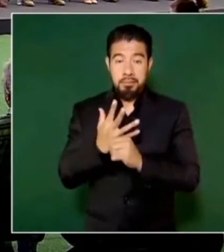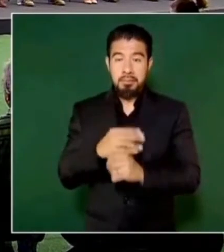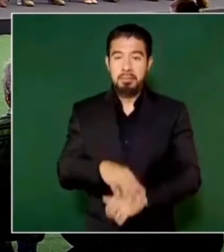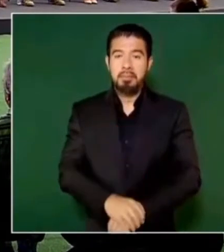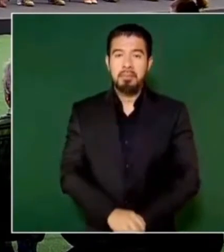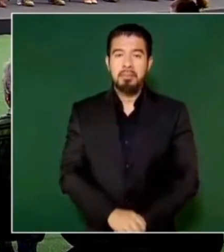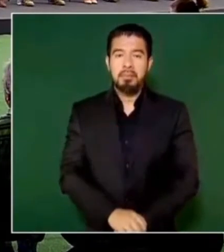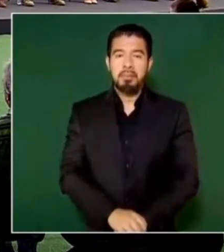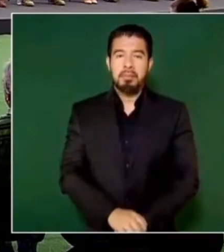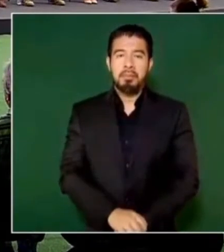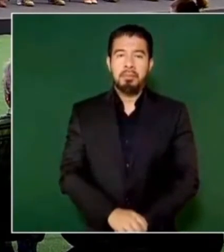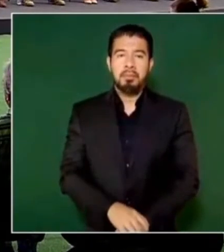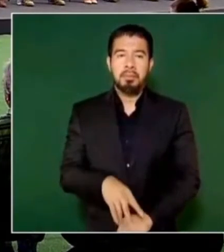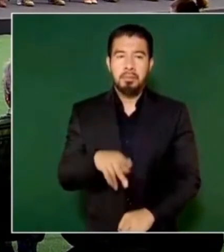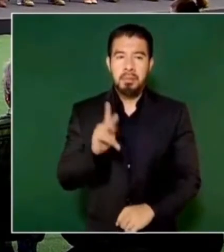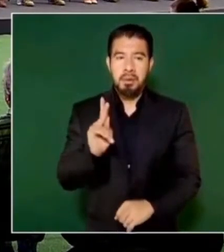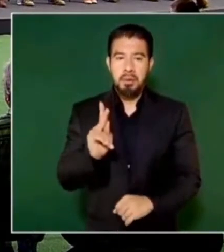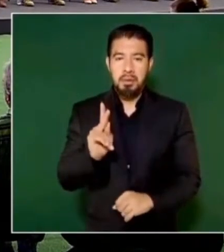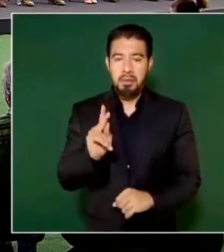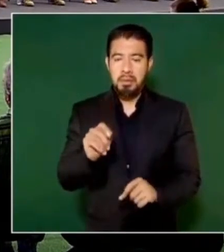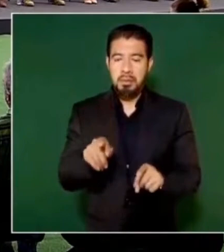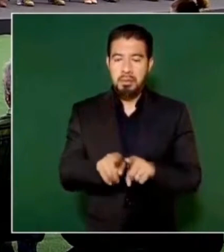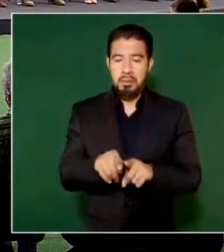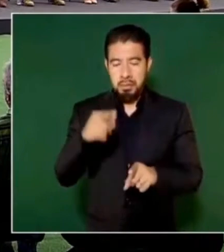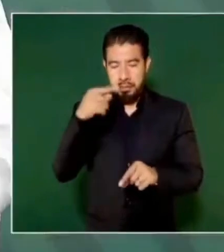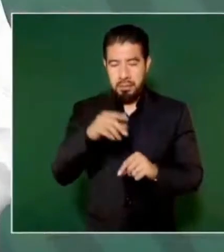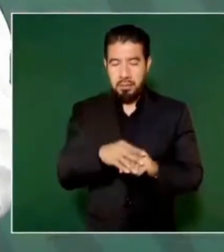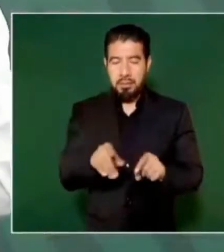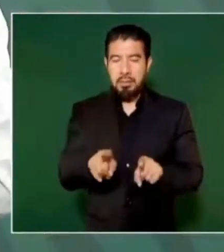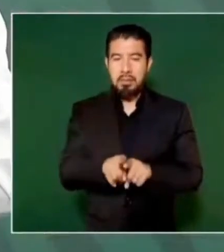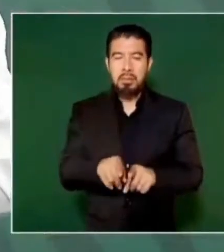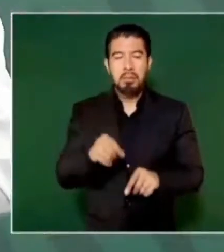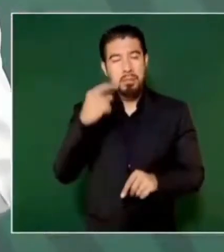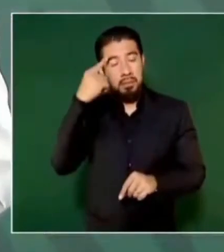Pero los publicistas, como siguen